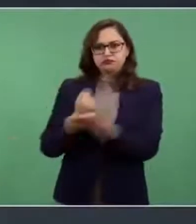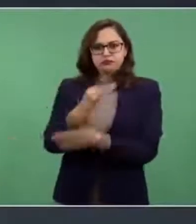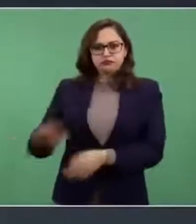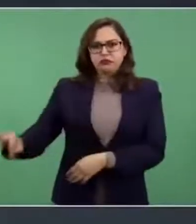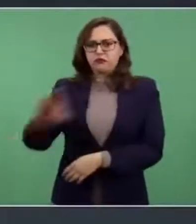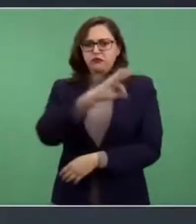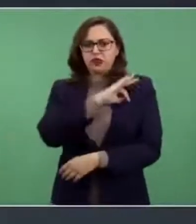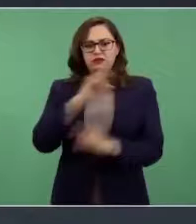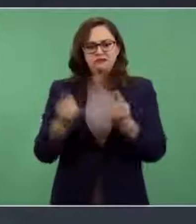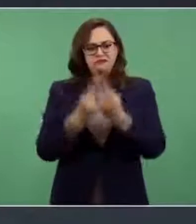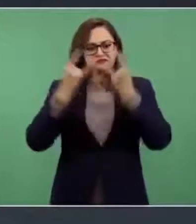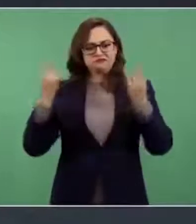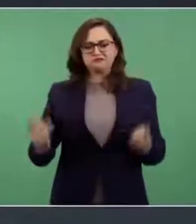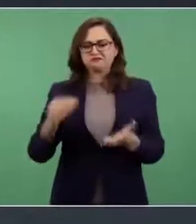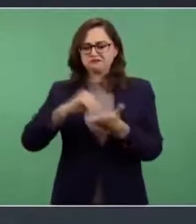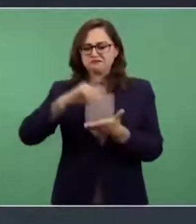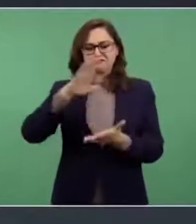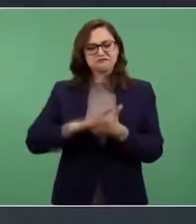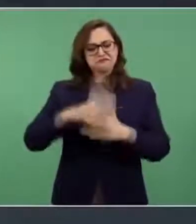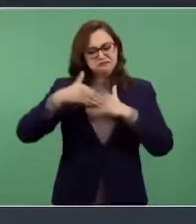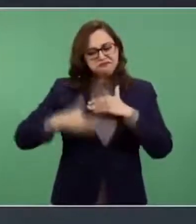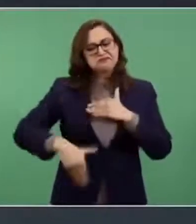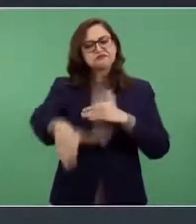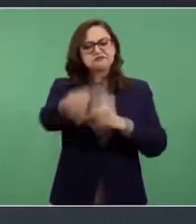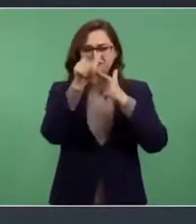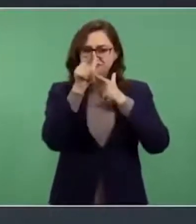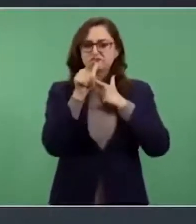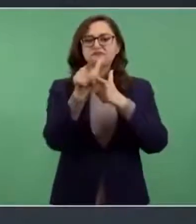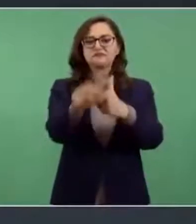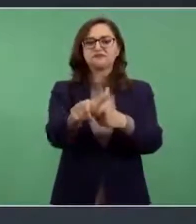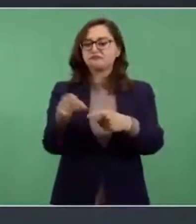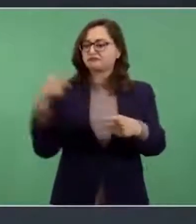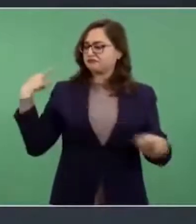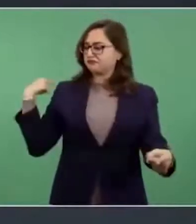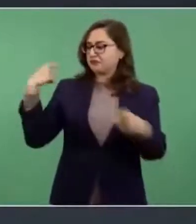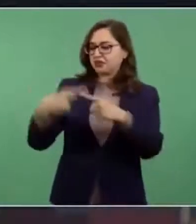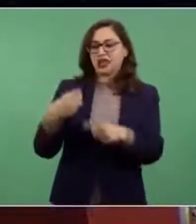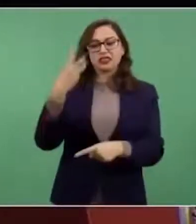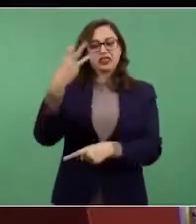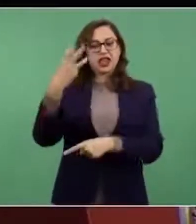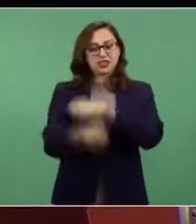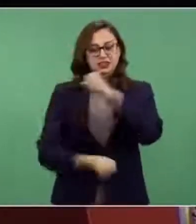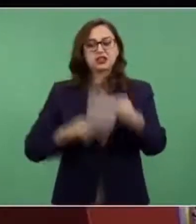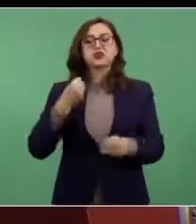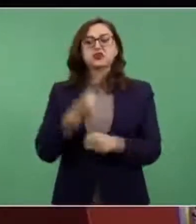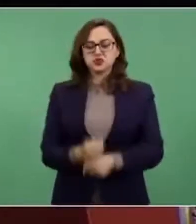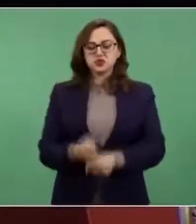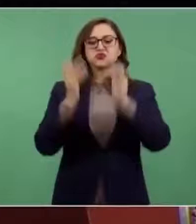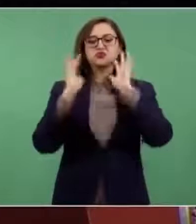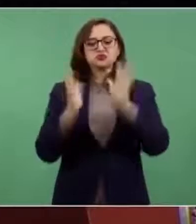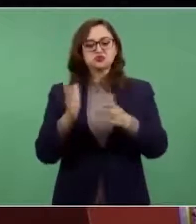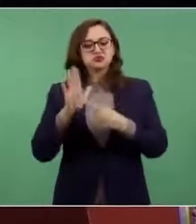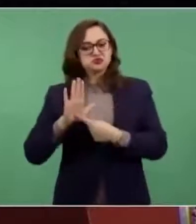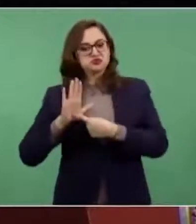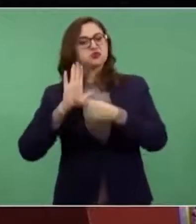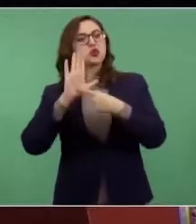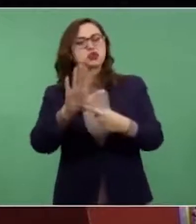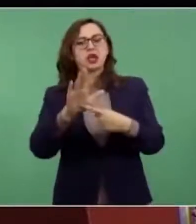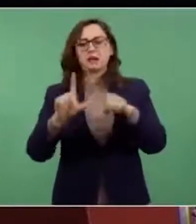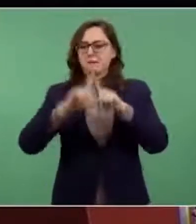haciendo historia. Por lo pronto, en estos 3 años hemos demostrado que somos una gran